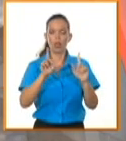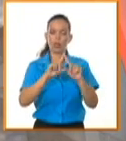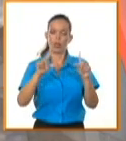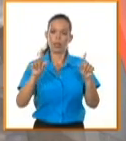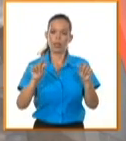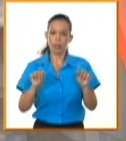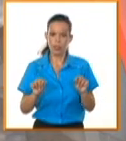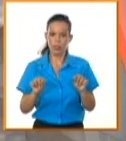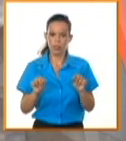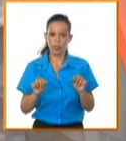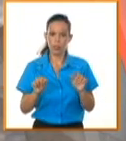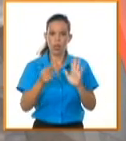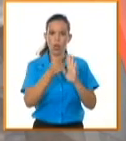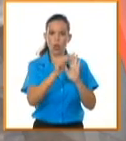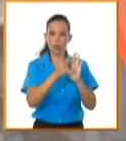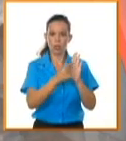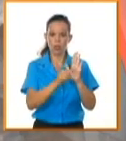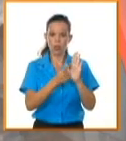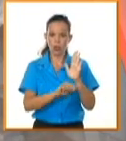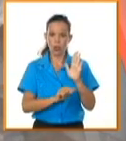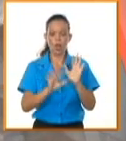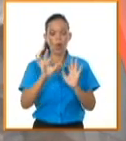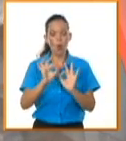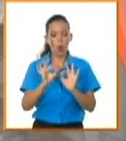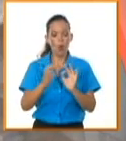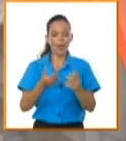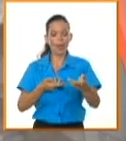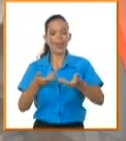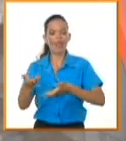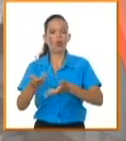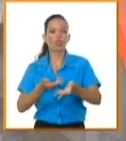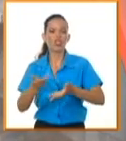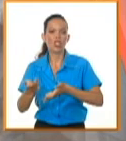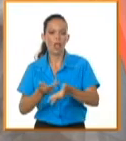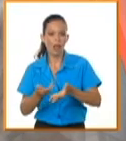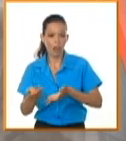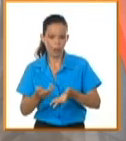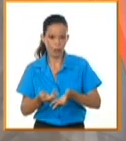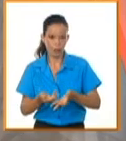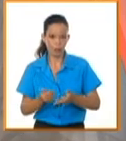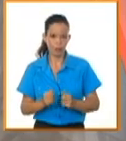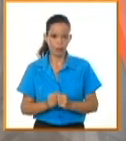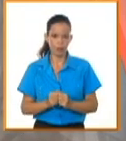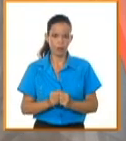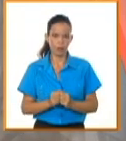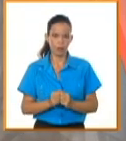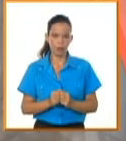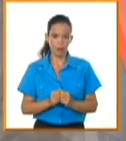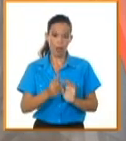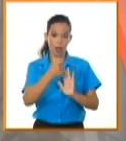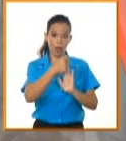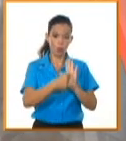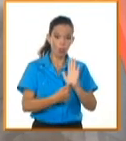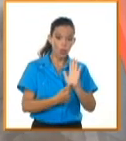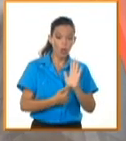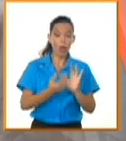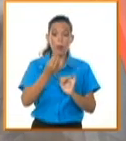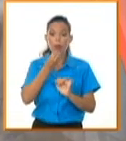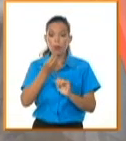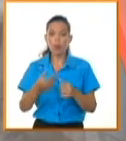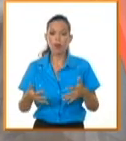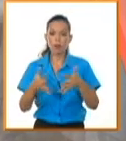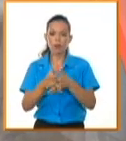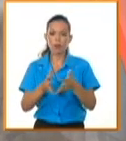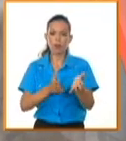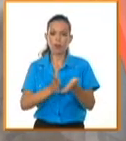las condiciones o o va a negociar o van entre las partes negociar las condiciones para poder trabajar si la y